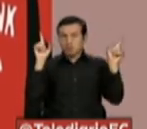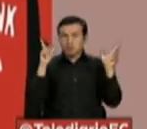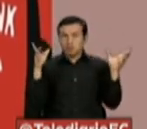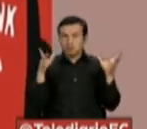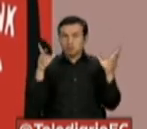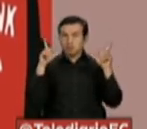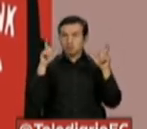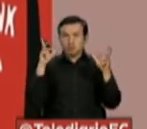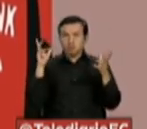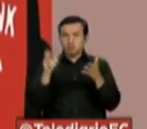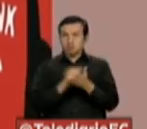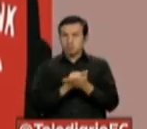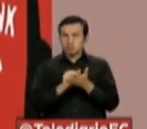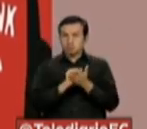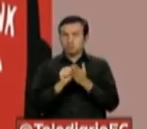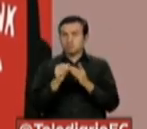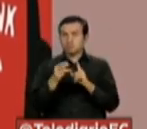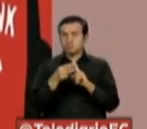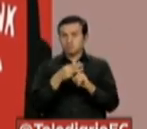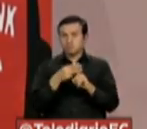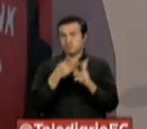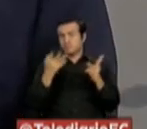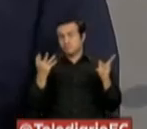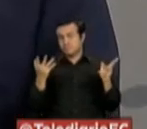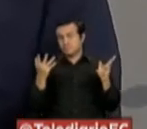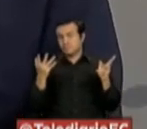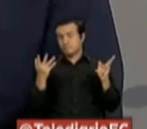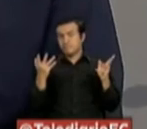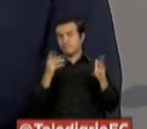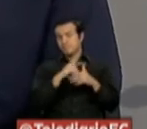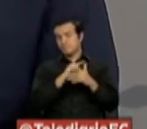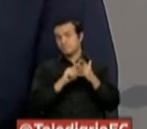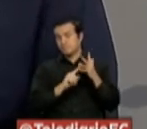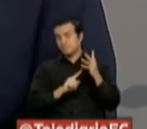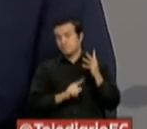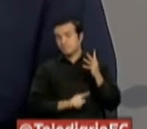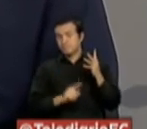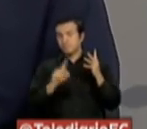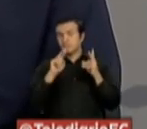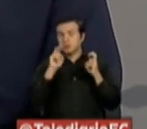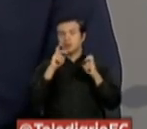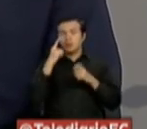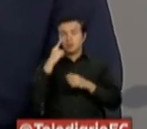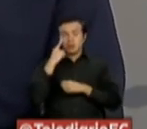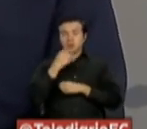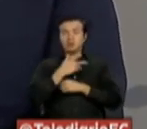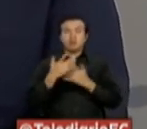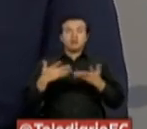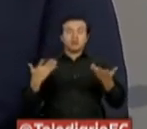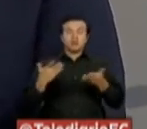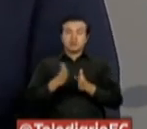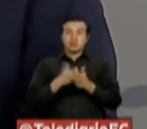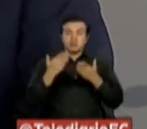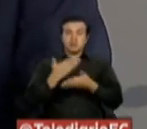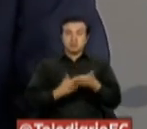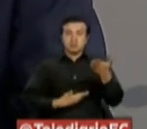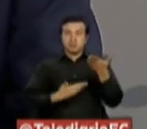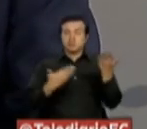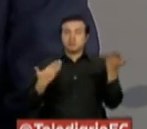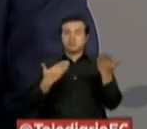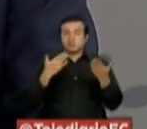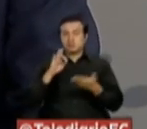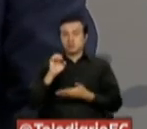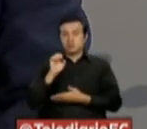la foto de la web. En fin, estos y otros temas puede encontrarlos usted en la edición de hoy